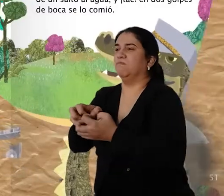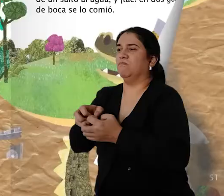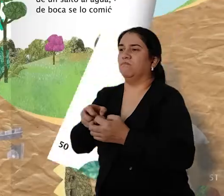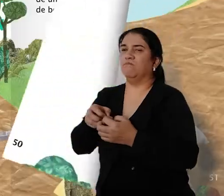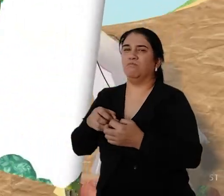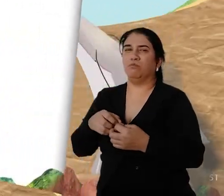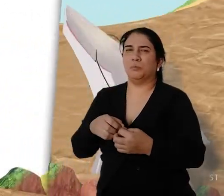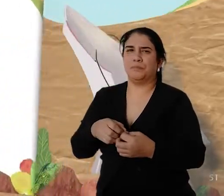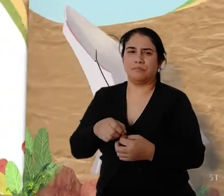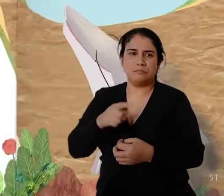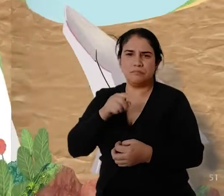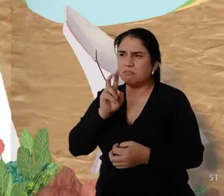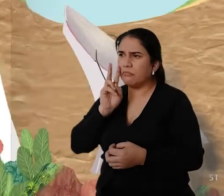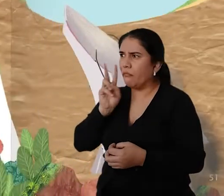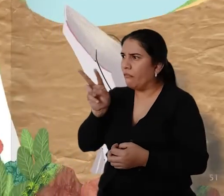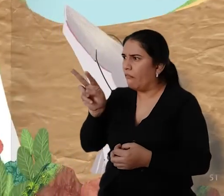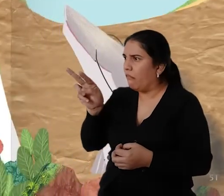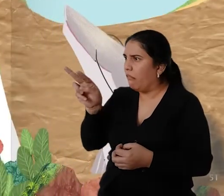comió.